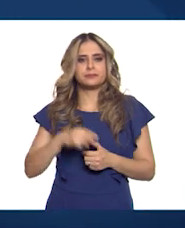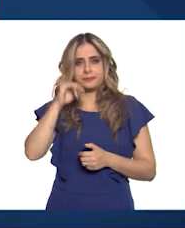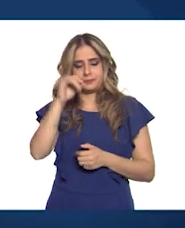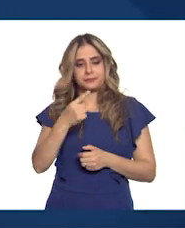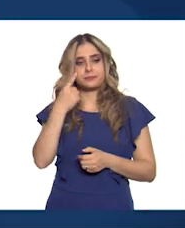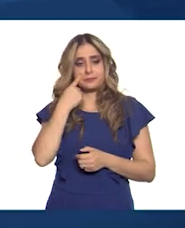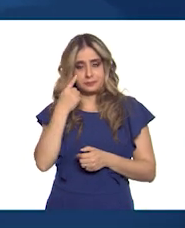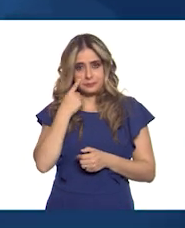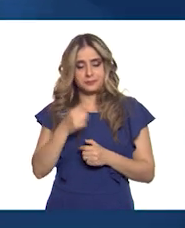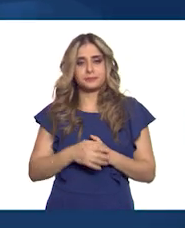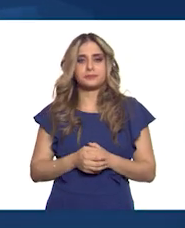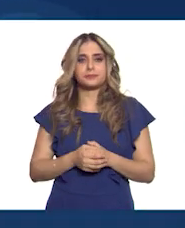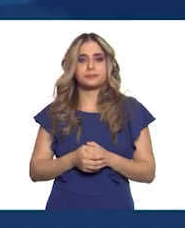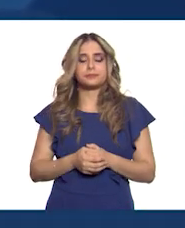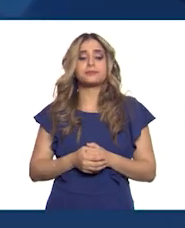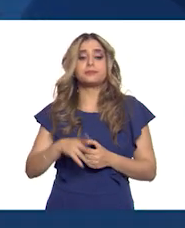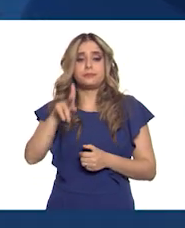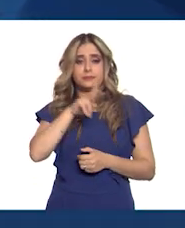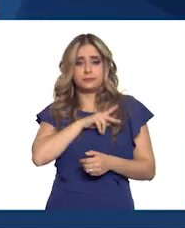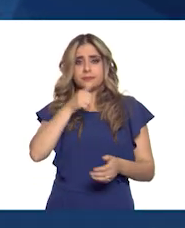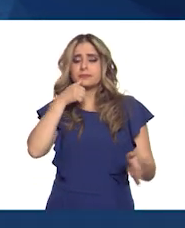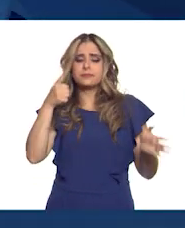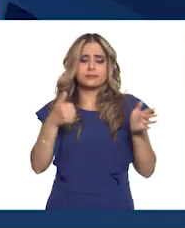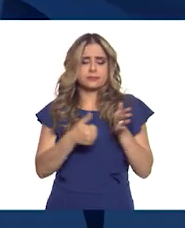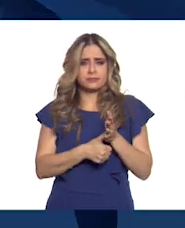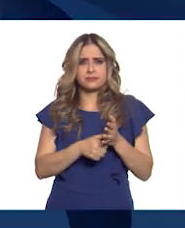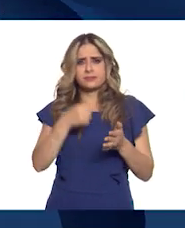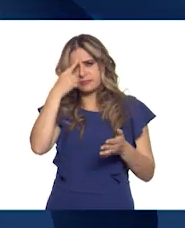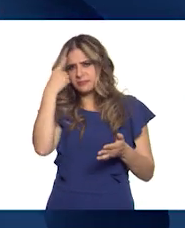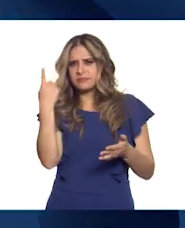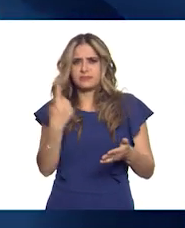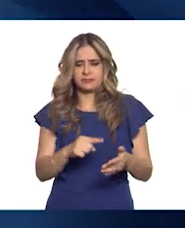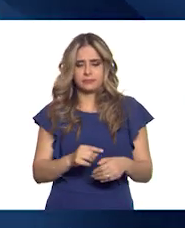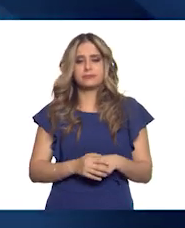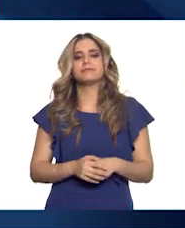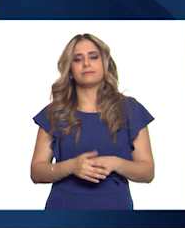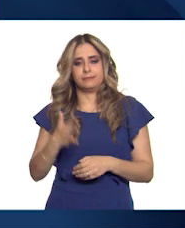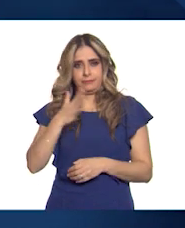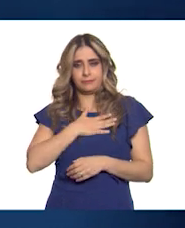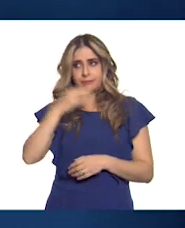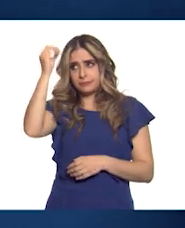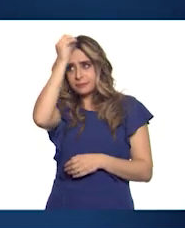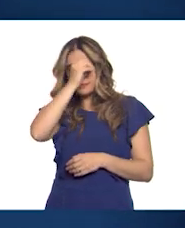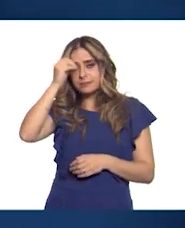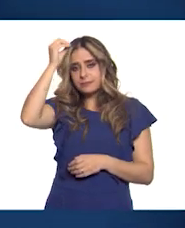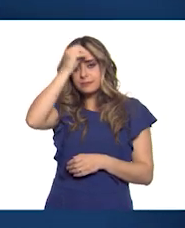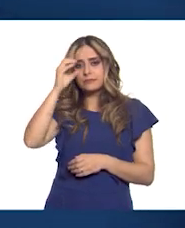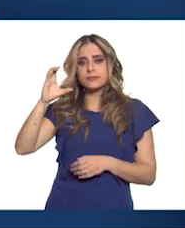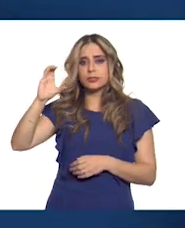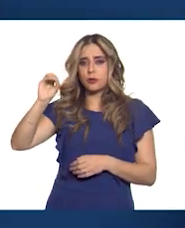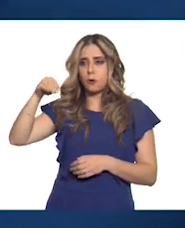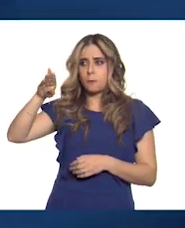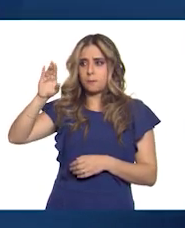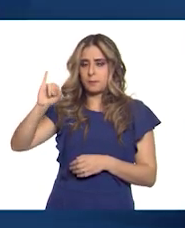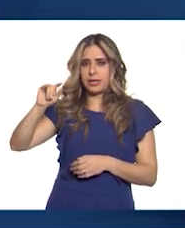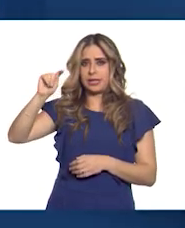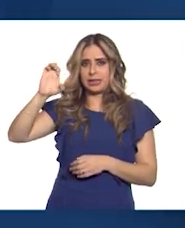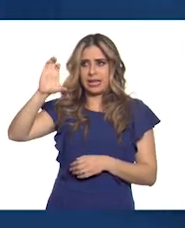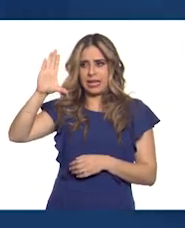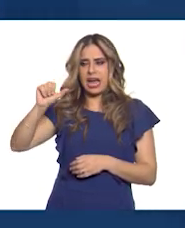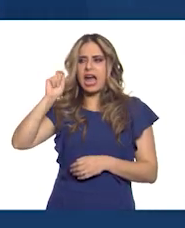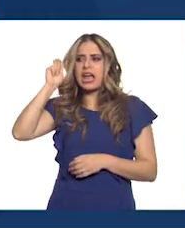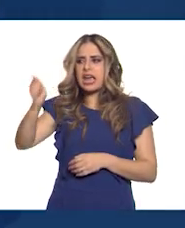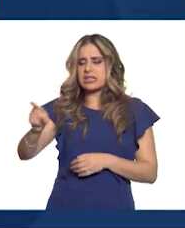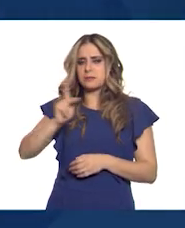El propósito de mi carta es expresar mi punto de vista sobre la iniciativa Conviteca. El destinatario